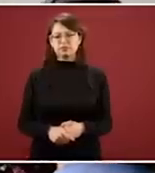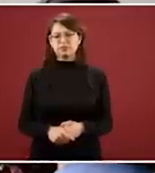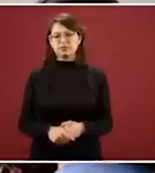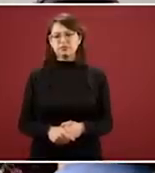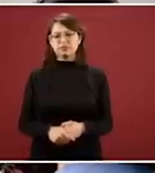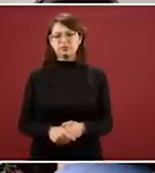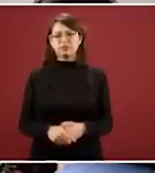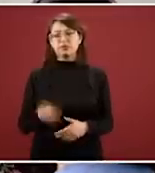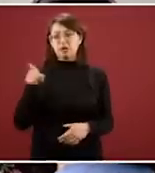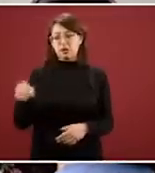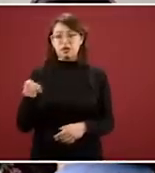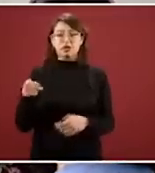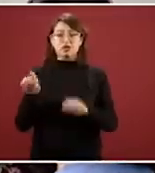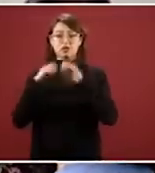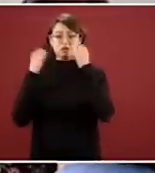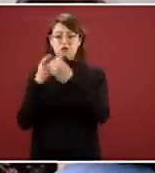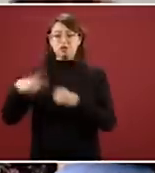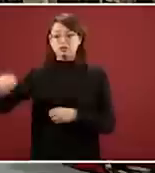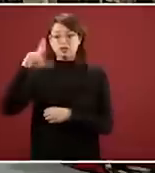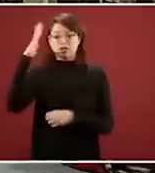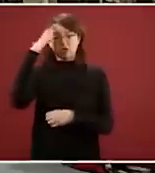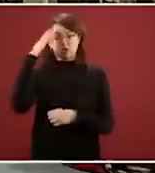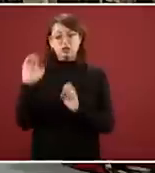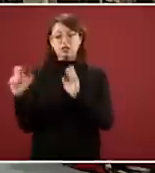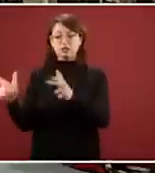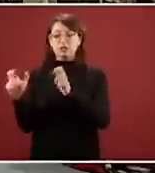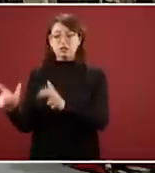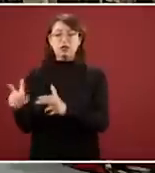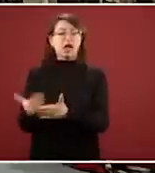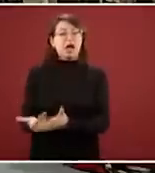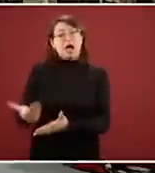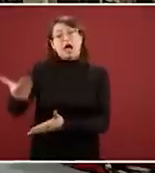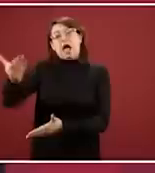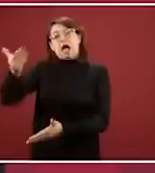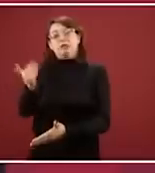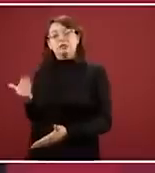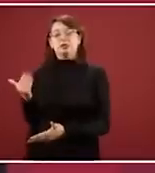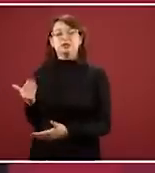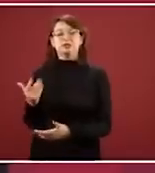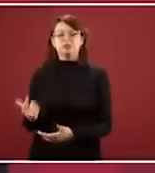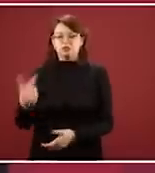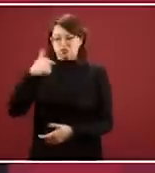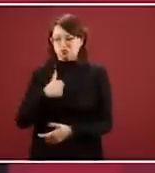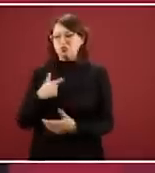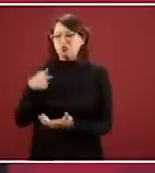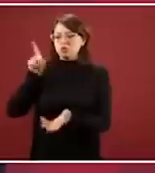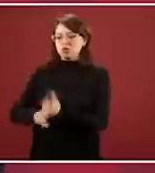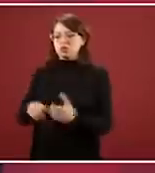de esa organización llegaran a Chiapas, ya nosotros trabajábamos, yo ya trabajaba en comunidades